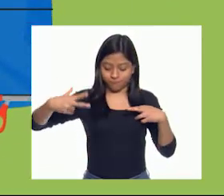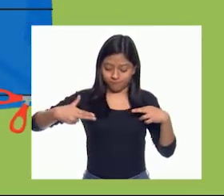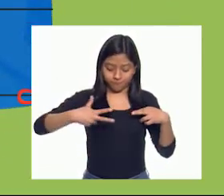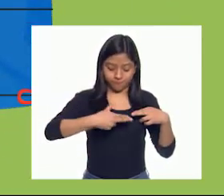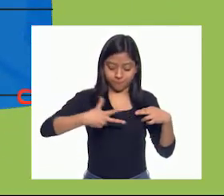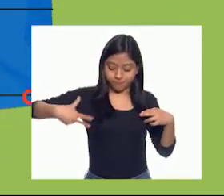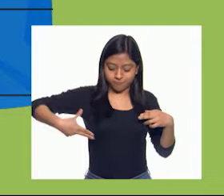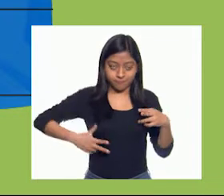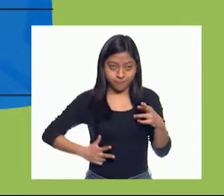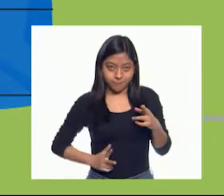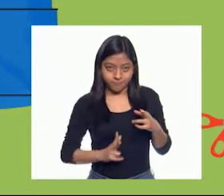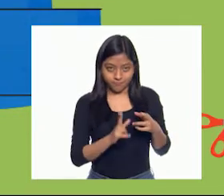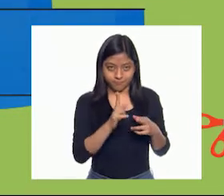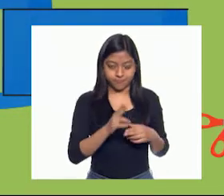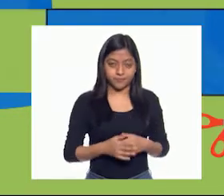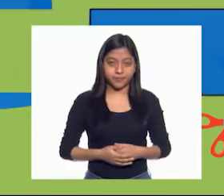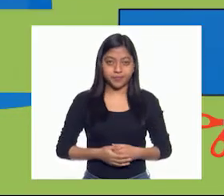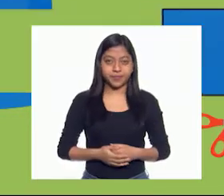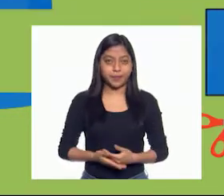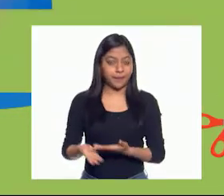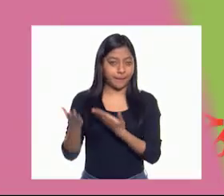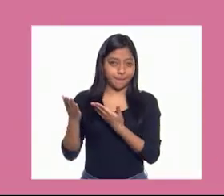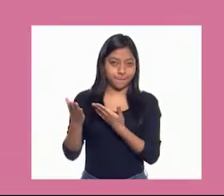las líneas marcadas.